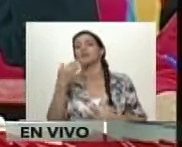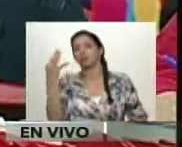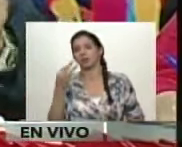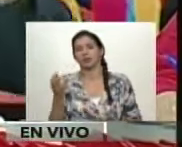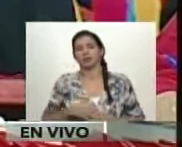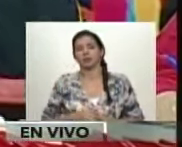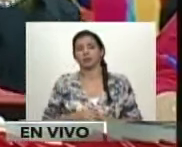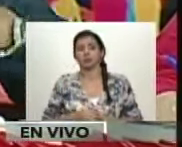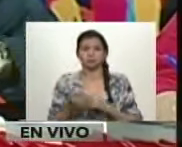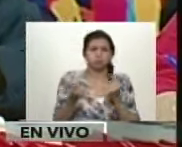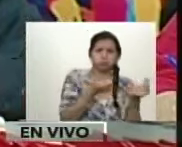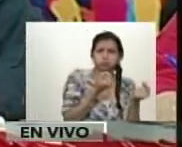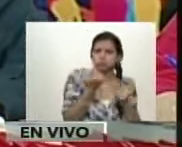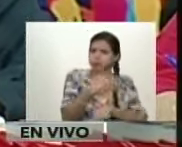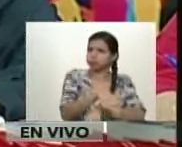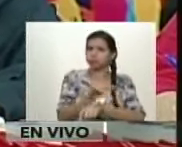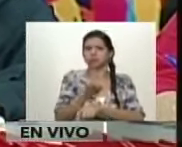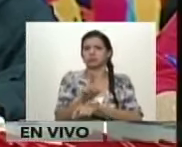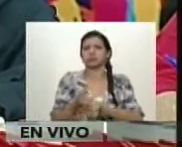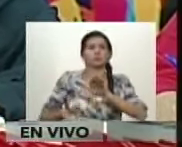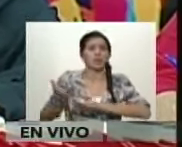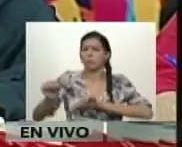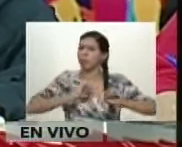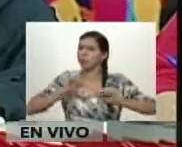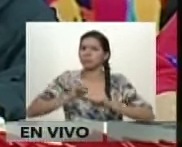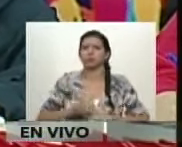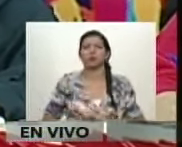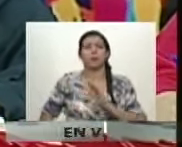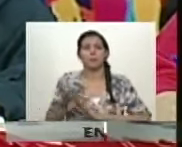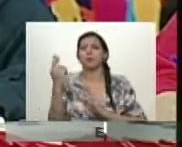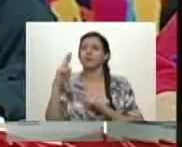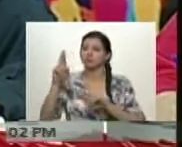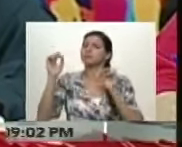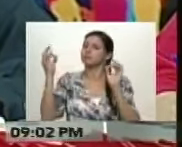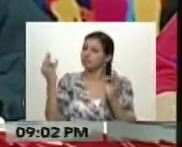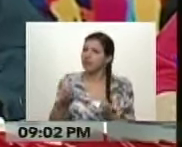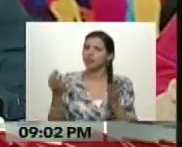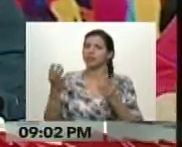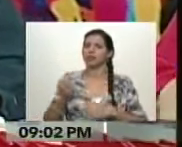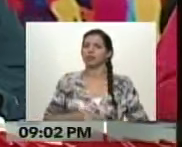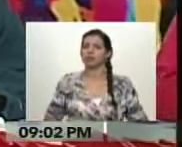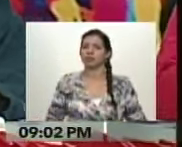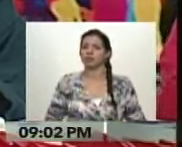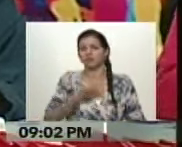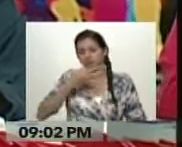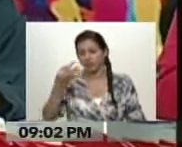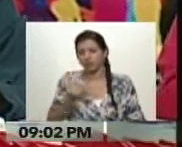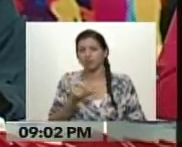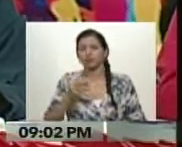a movilizarnos y nos movilizamos de verdad. Vamos a la rebelión y vamos a la rebelión de verdad.